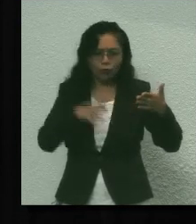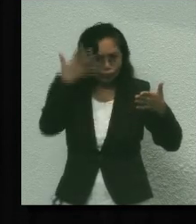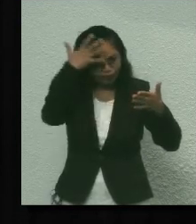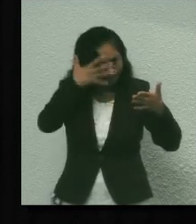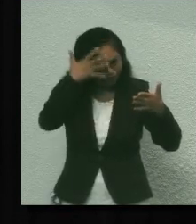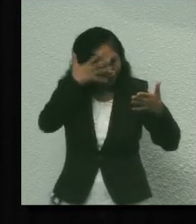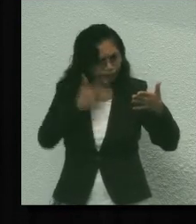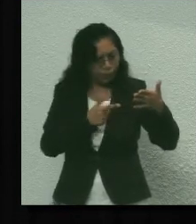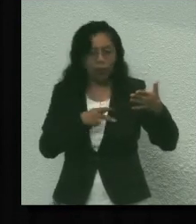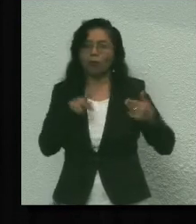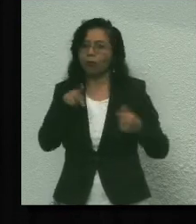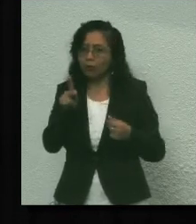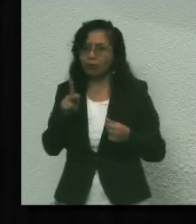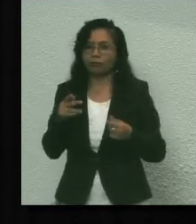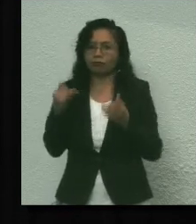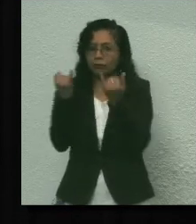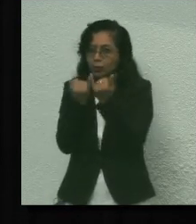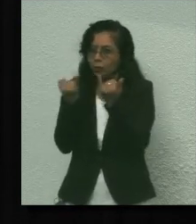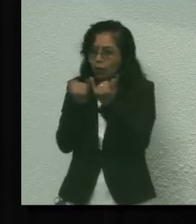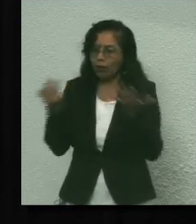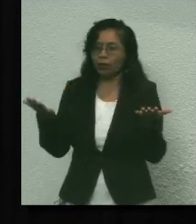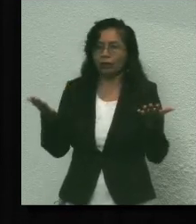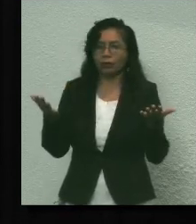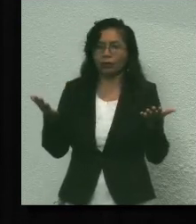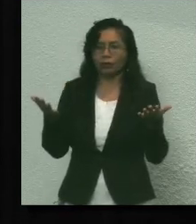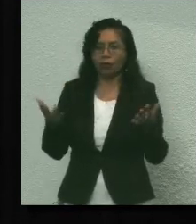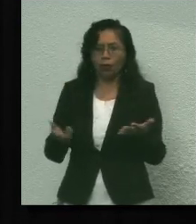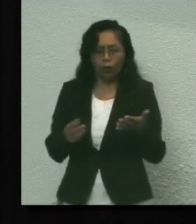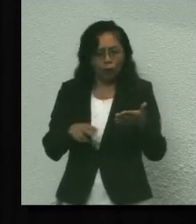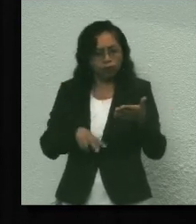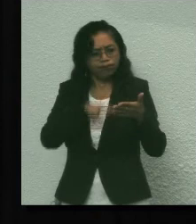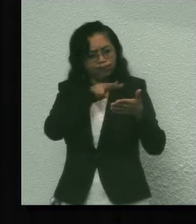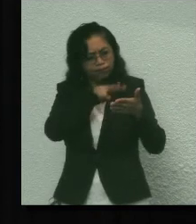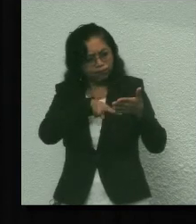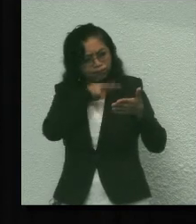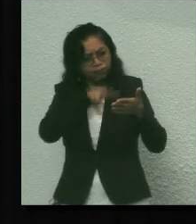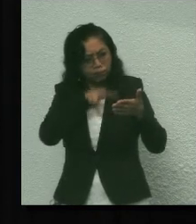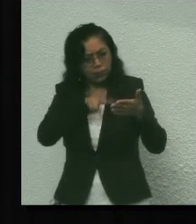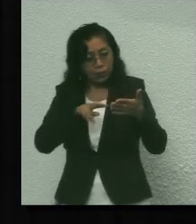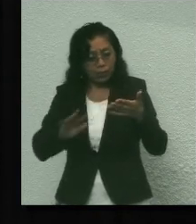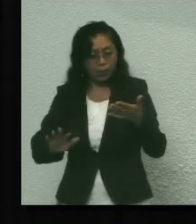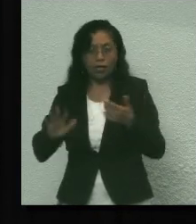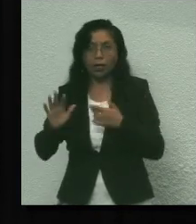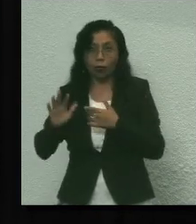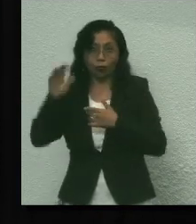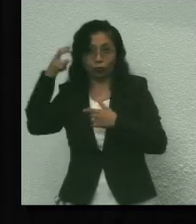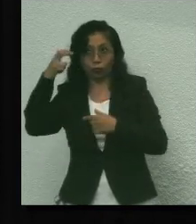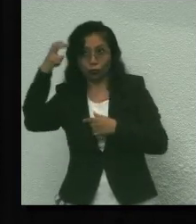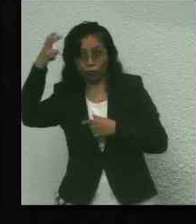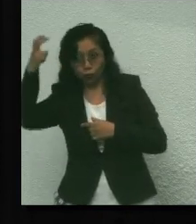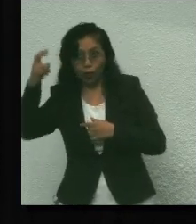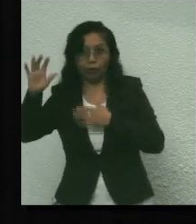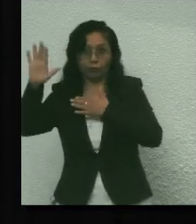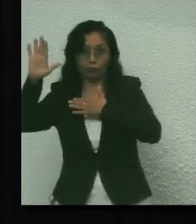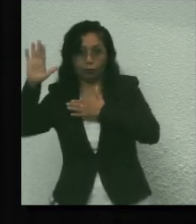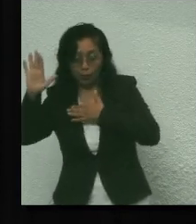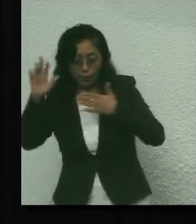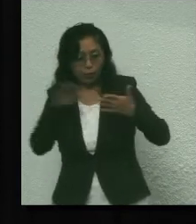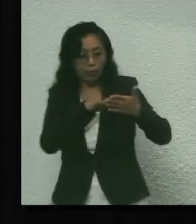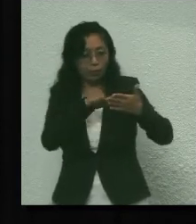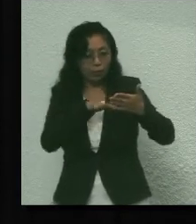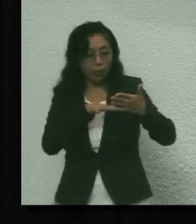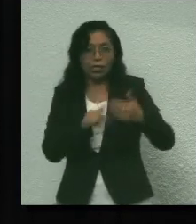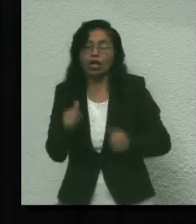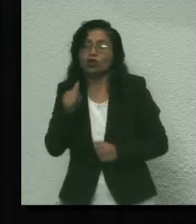pero también con espíritu crítico las promesas y expectativas de su gobierno que